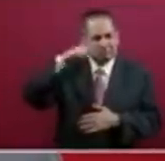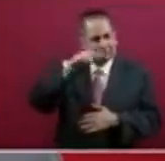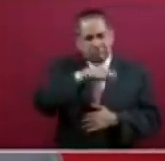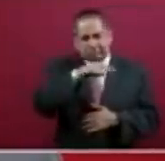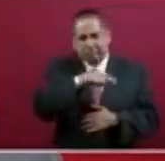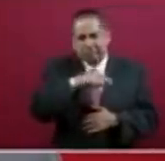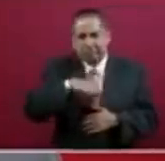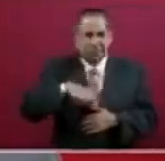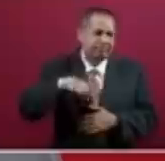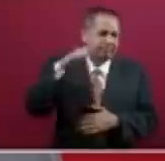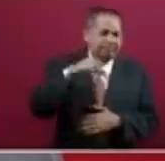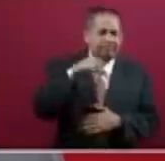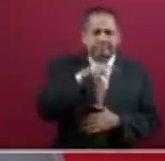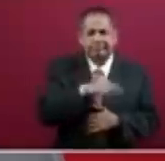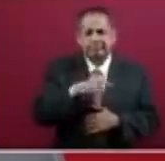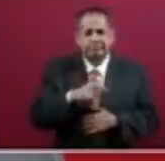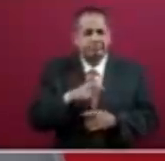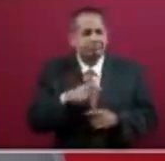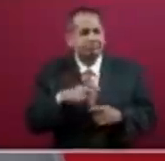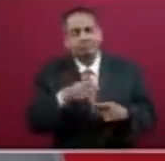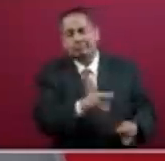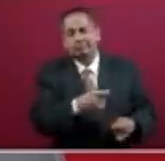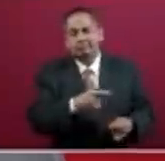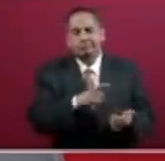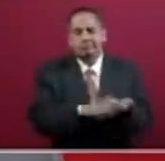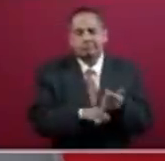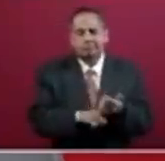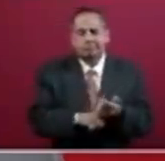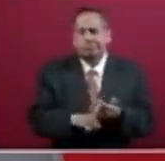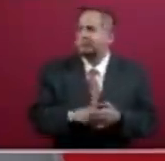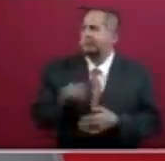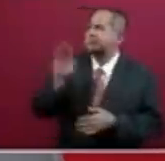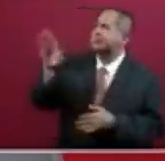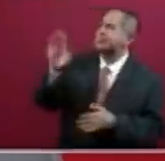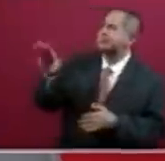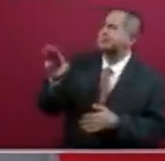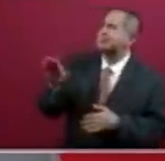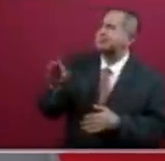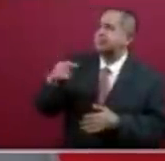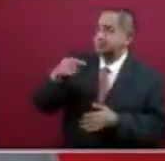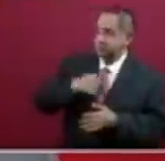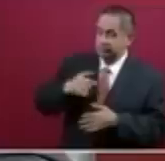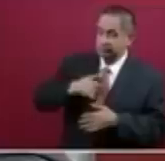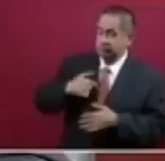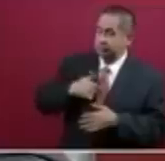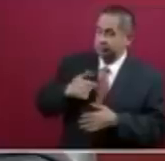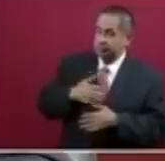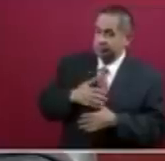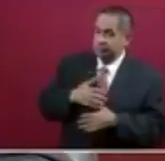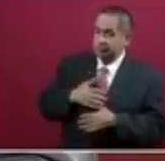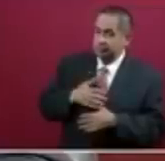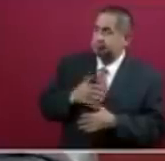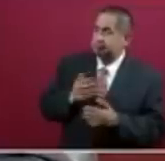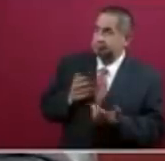que recibe y me dice, yo